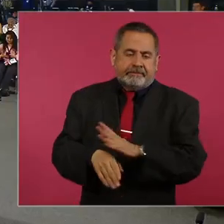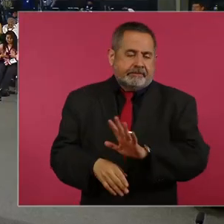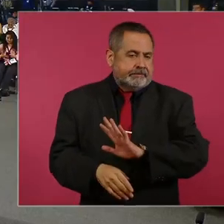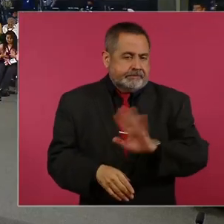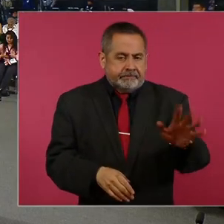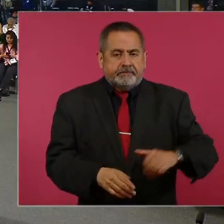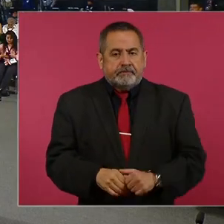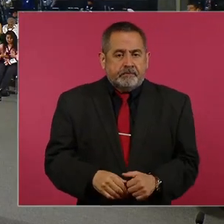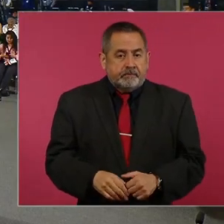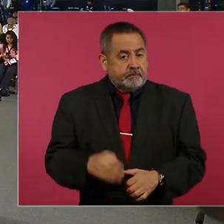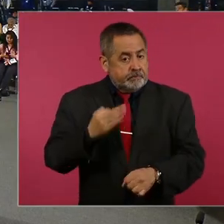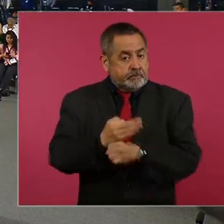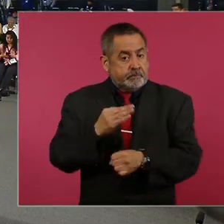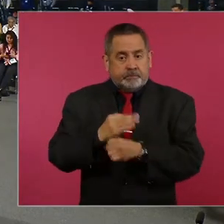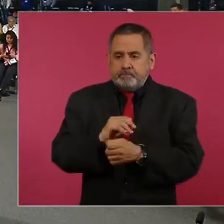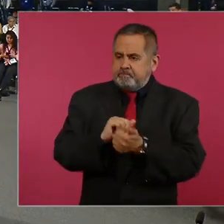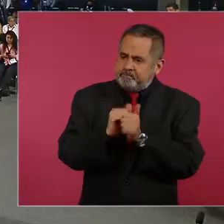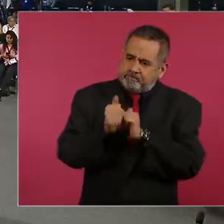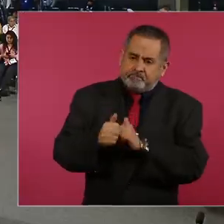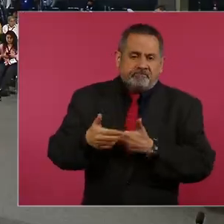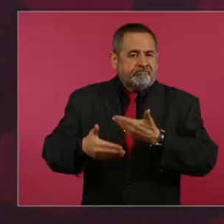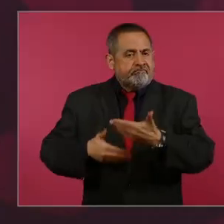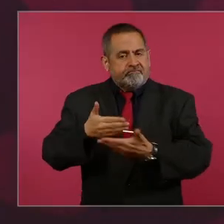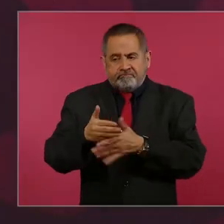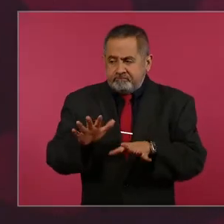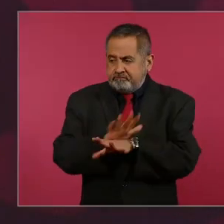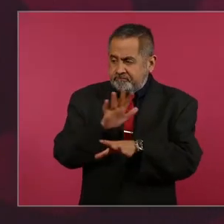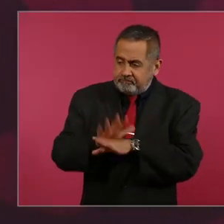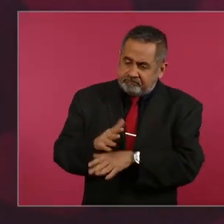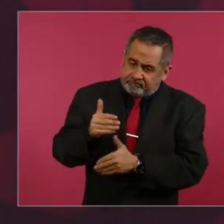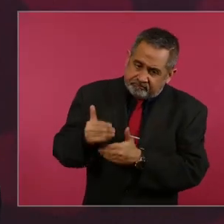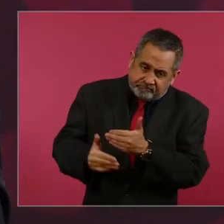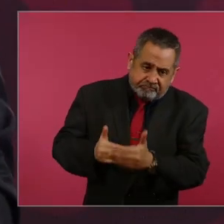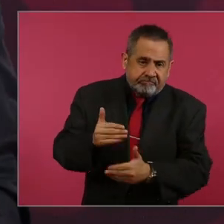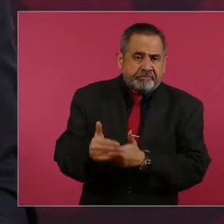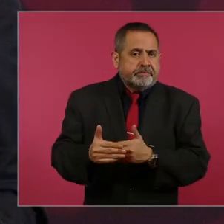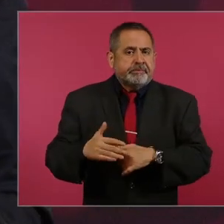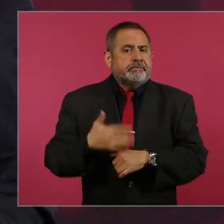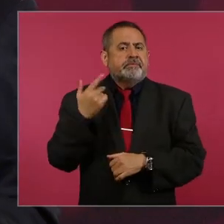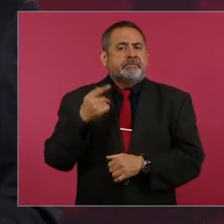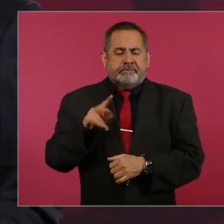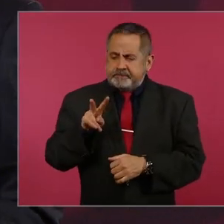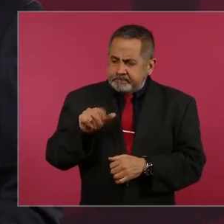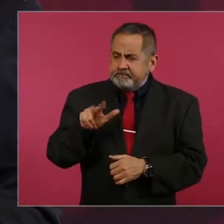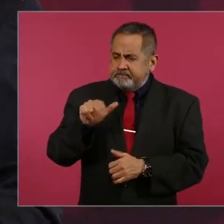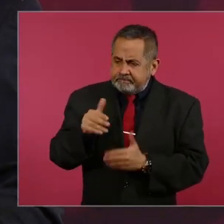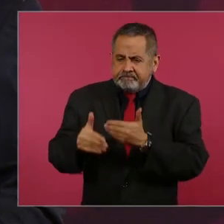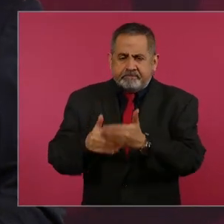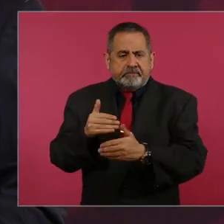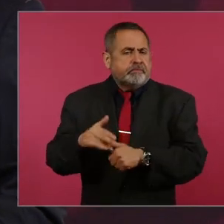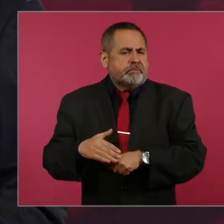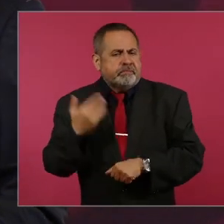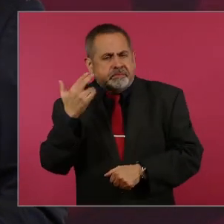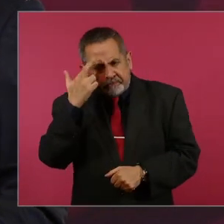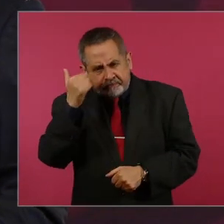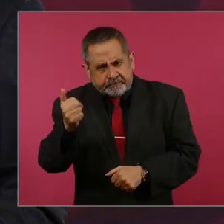avanzar se debe a que estamos limpiando